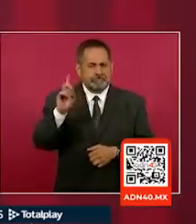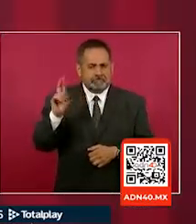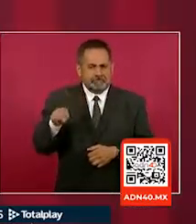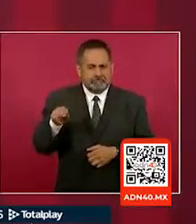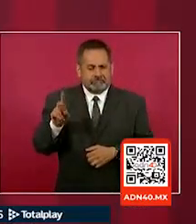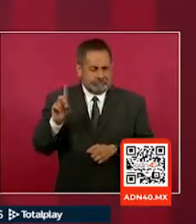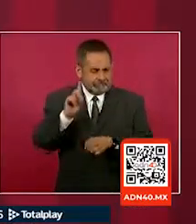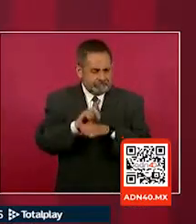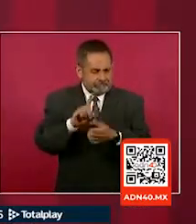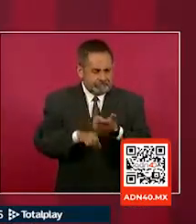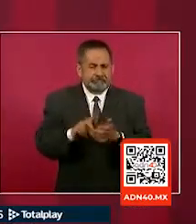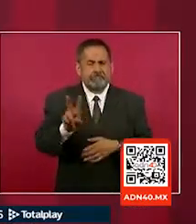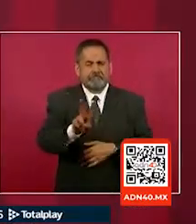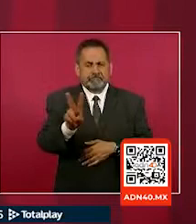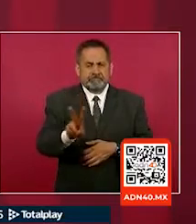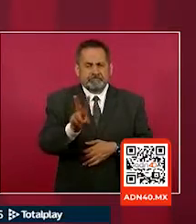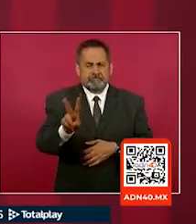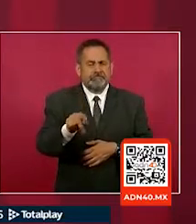el viernes